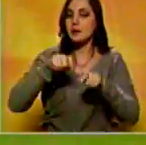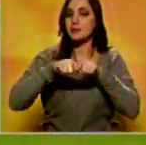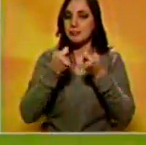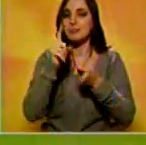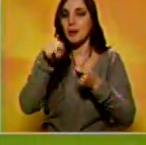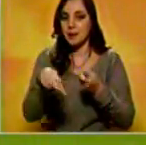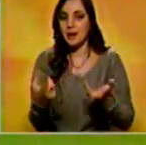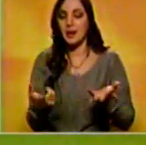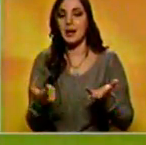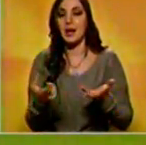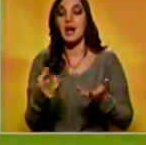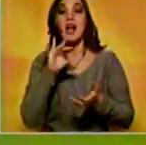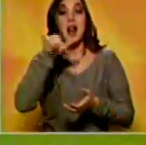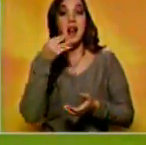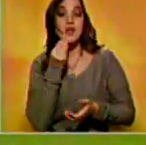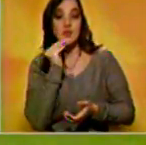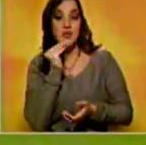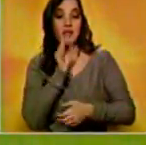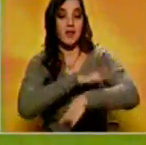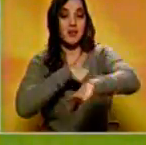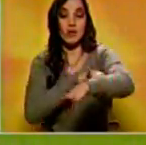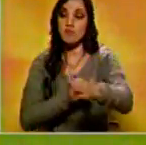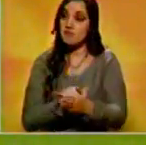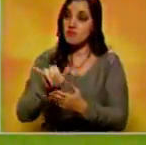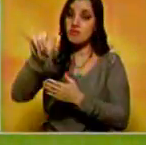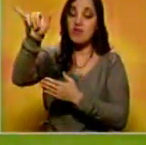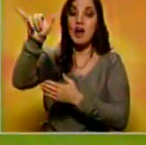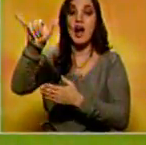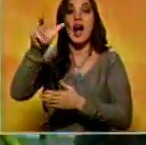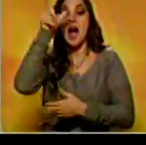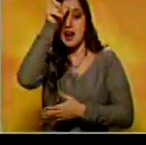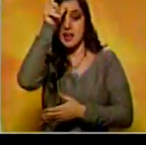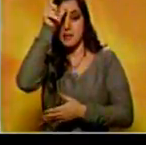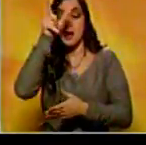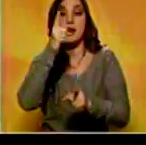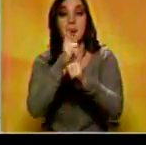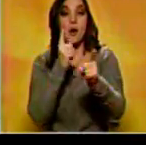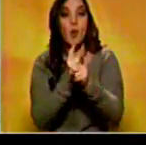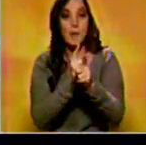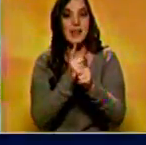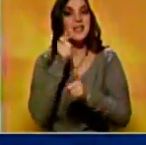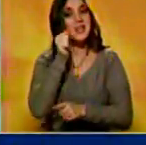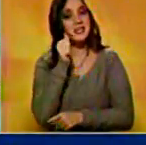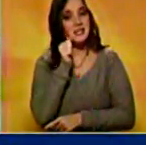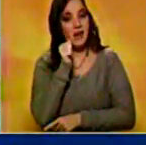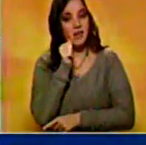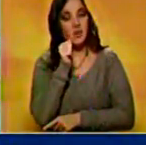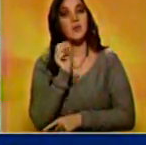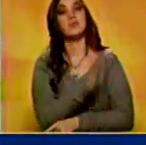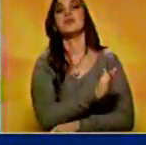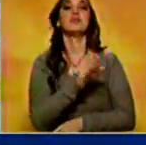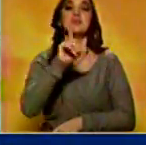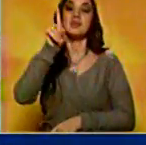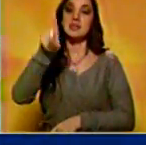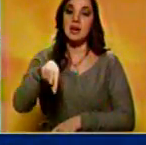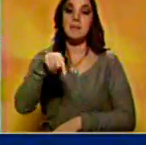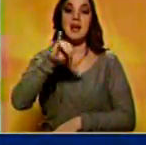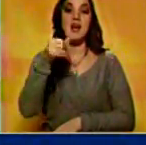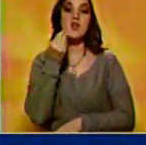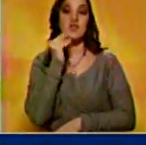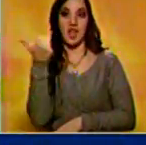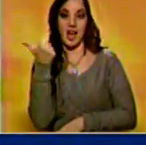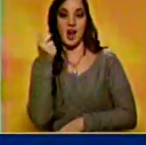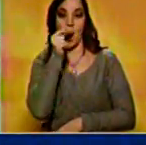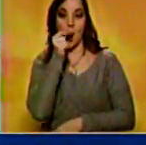y Barcelona viajarán este viernes a Berlín para el duelo del día sábado. Y por cierto que la Juventus también anunció este jueves la firma de la joven promesa